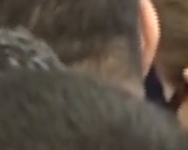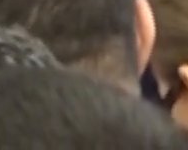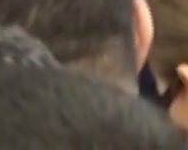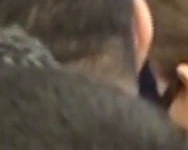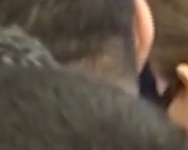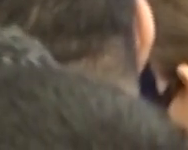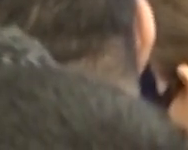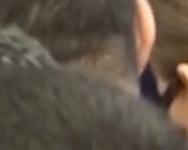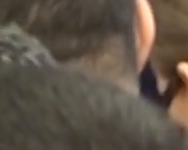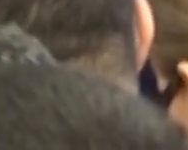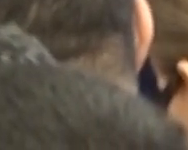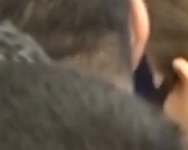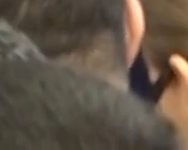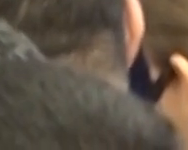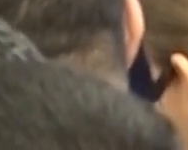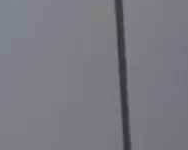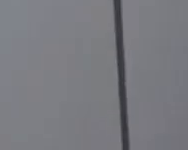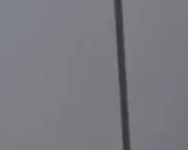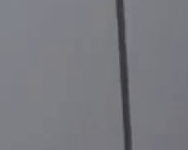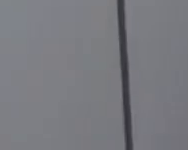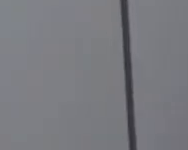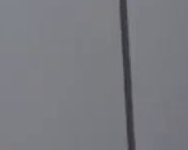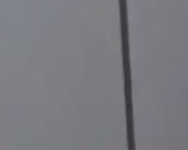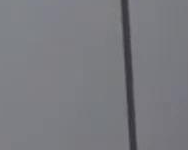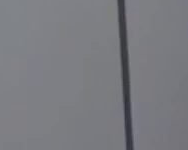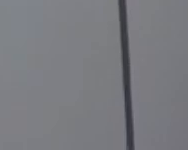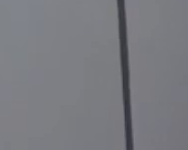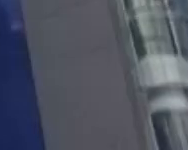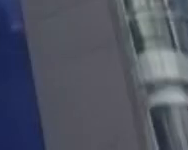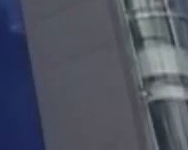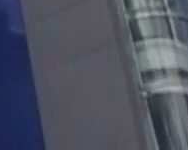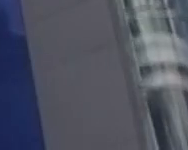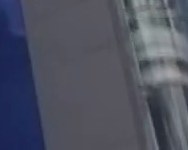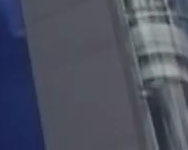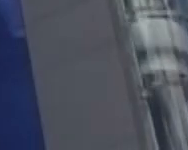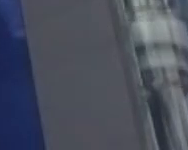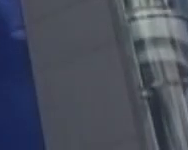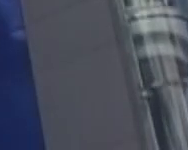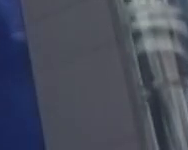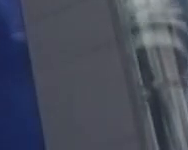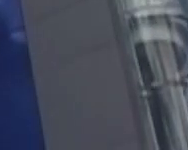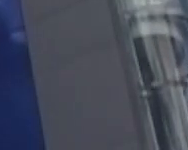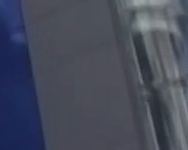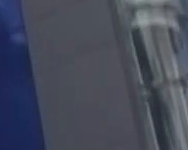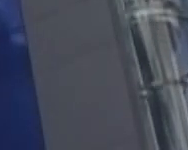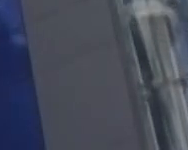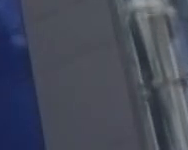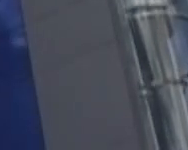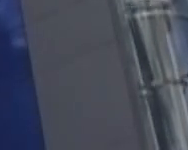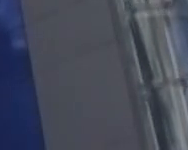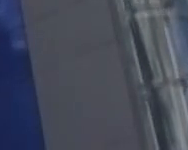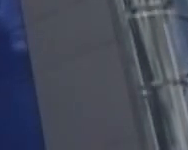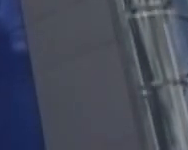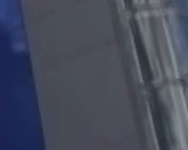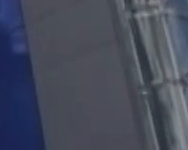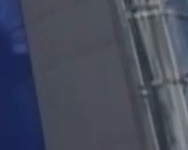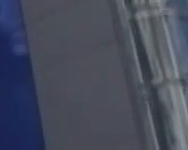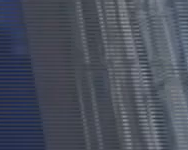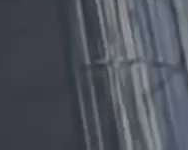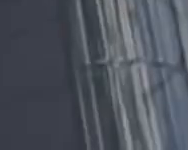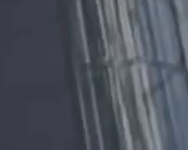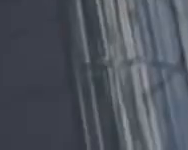creación de las ICIES en nuestro país. Bukele reafirmó que el trabajo de esta institución será independiente, neutral